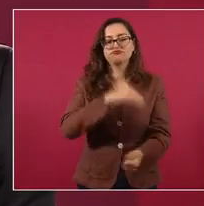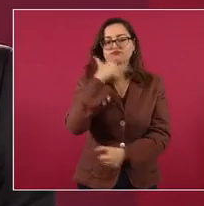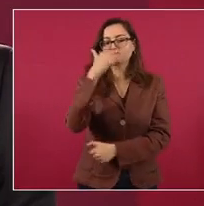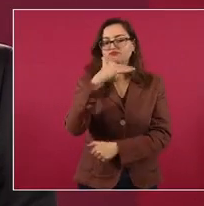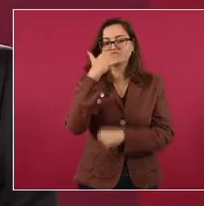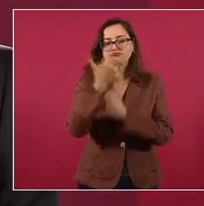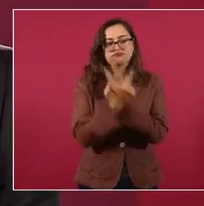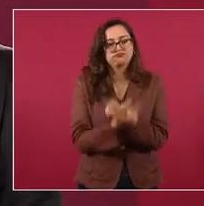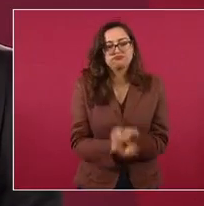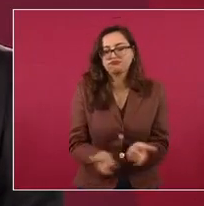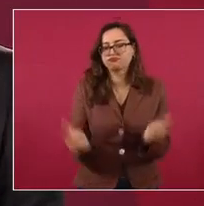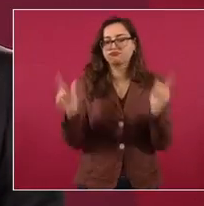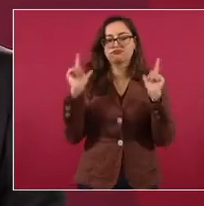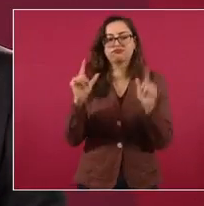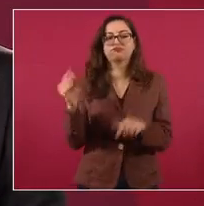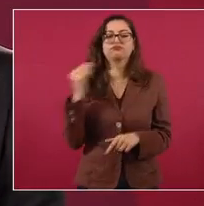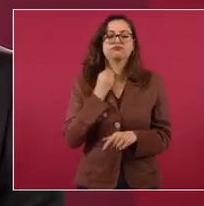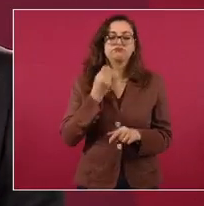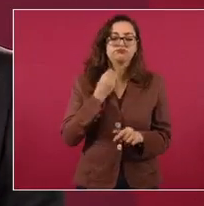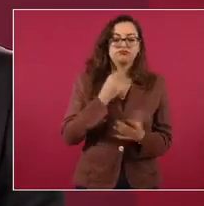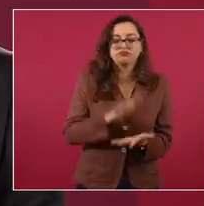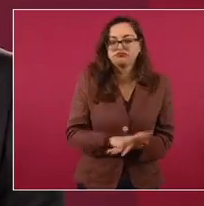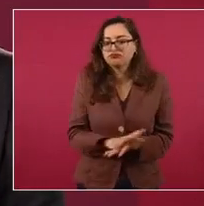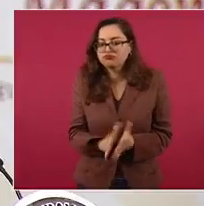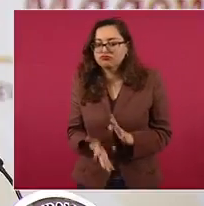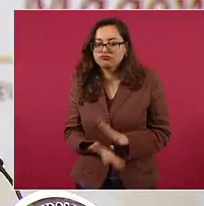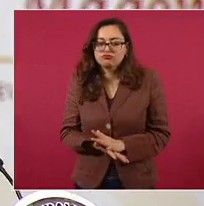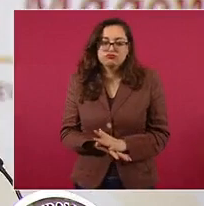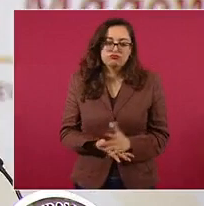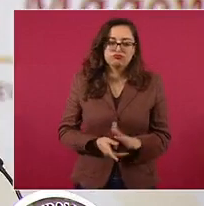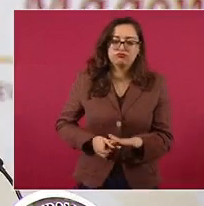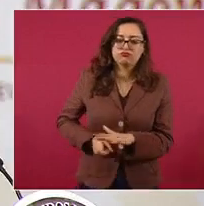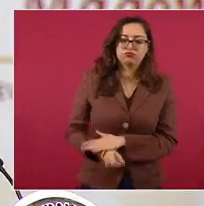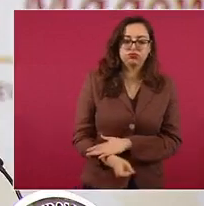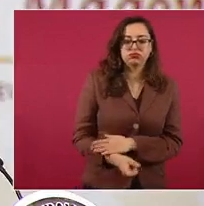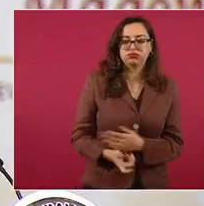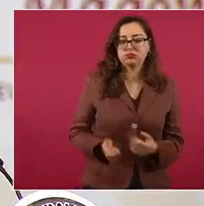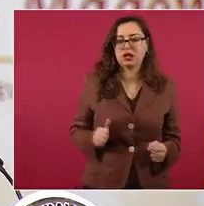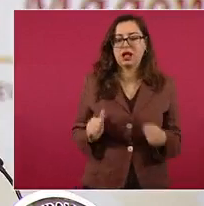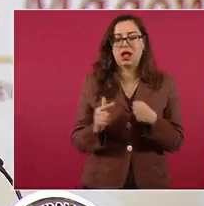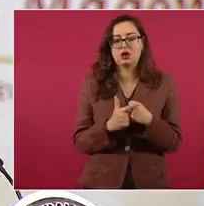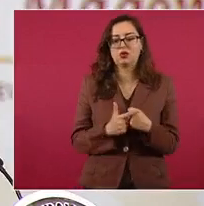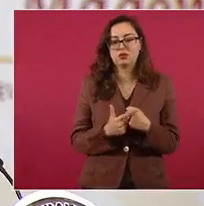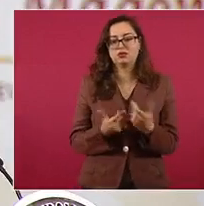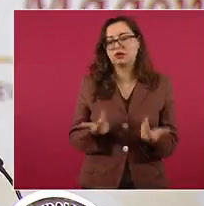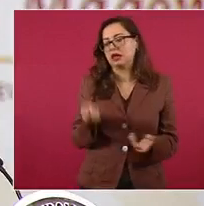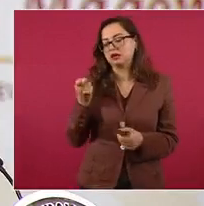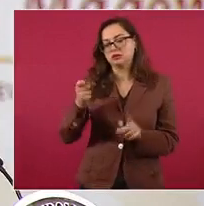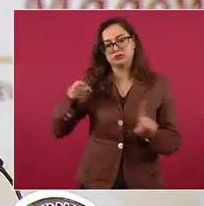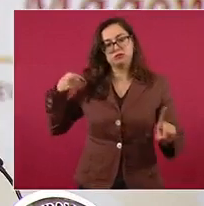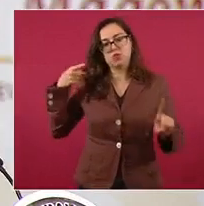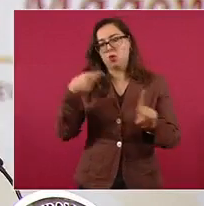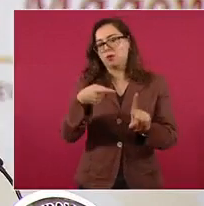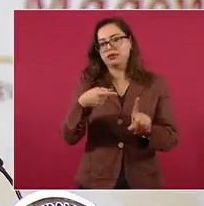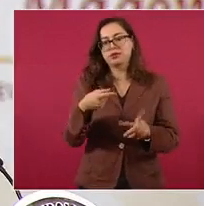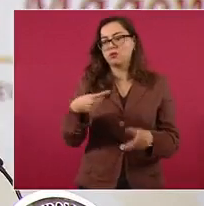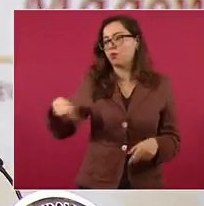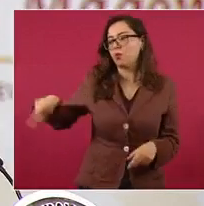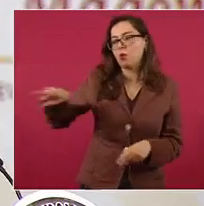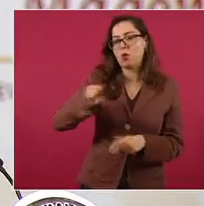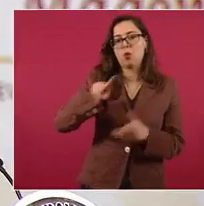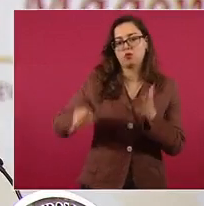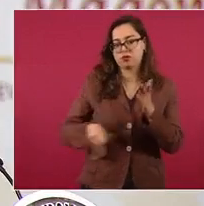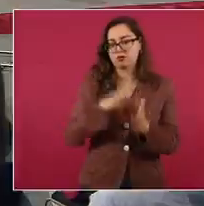y a contubernio entre abogados y juzgadores en detrimento del interés público. Pero eso va esencialmente, y nuevamente están listando